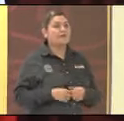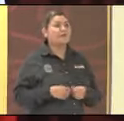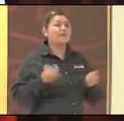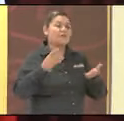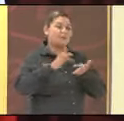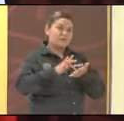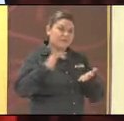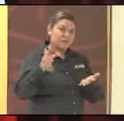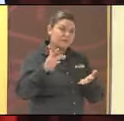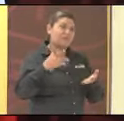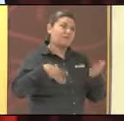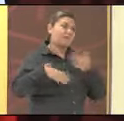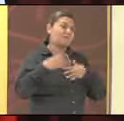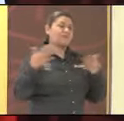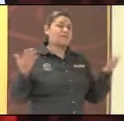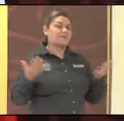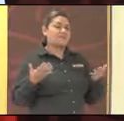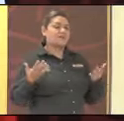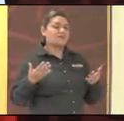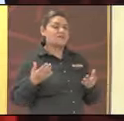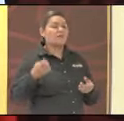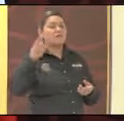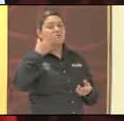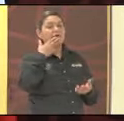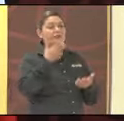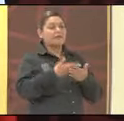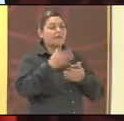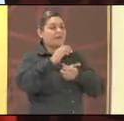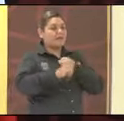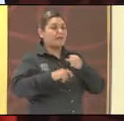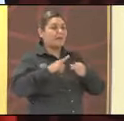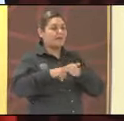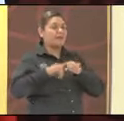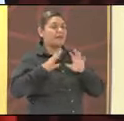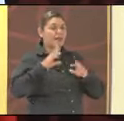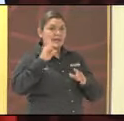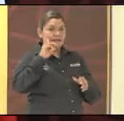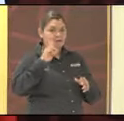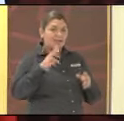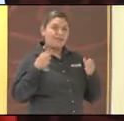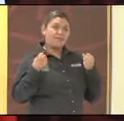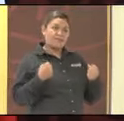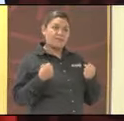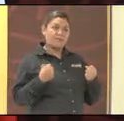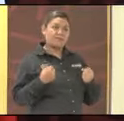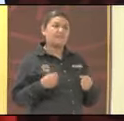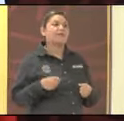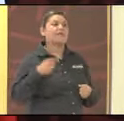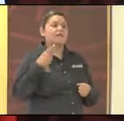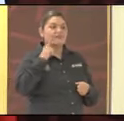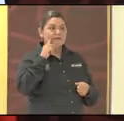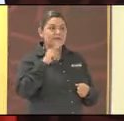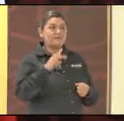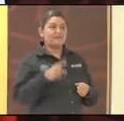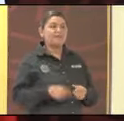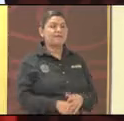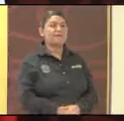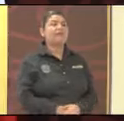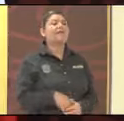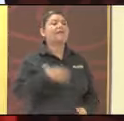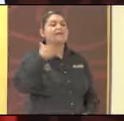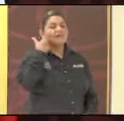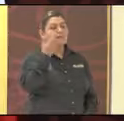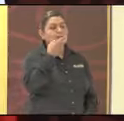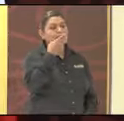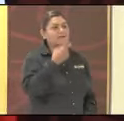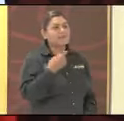gracias por todo lo que están haciendo por el bienestar animal, que ya se está notando fuerte, ¿eh?, el trabajo que están desarrollando. También les quiero